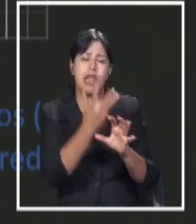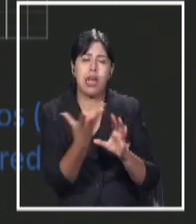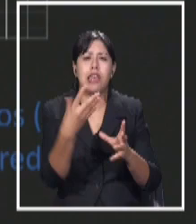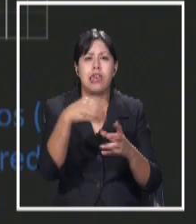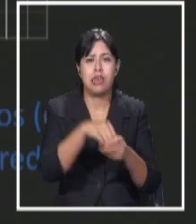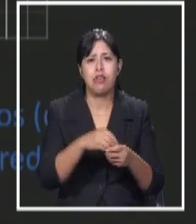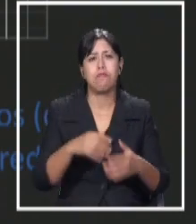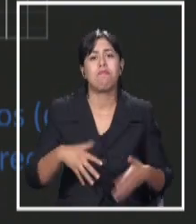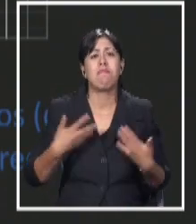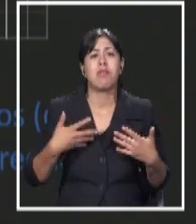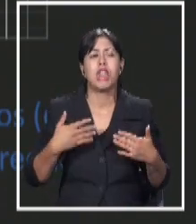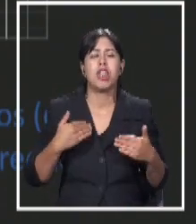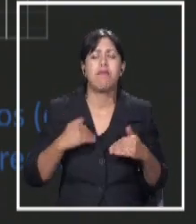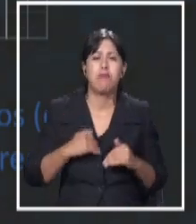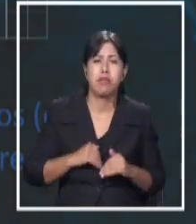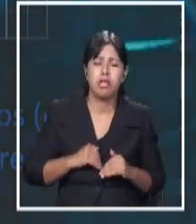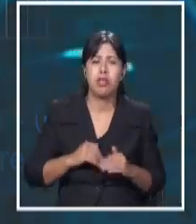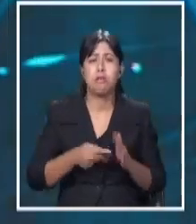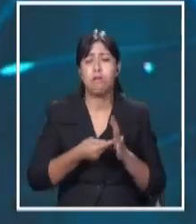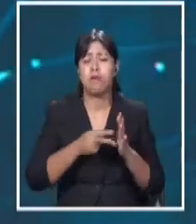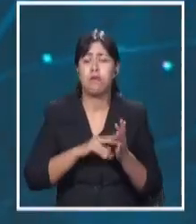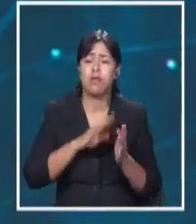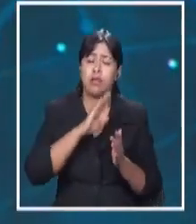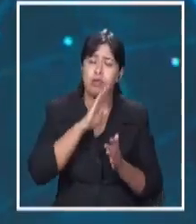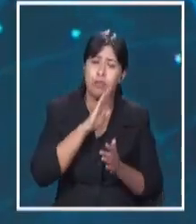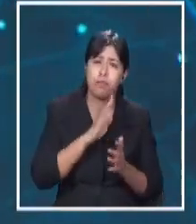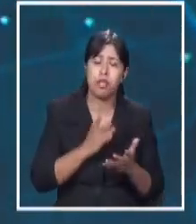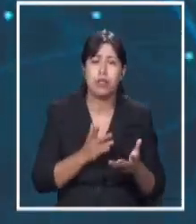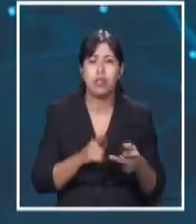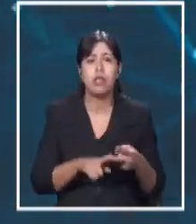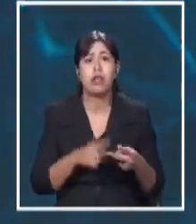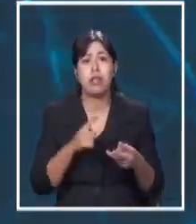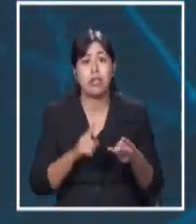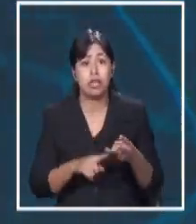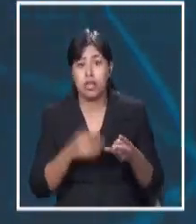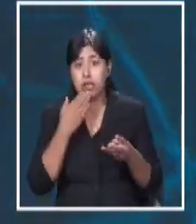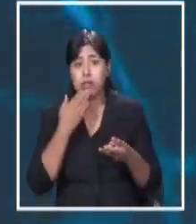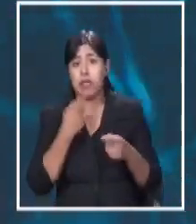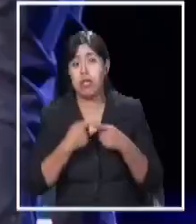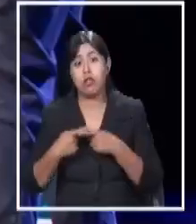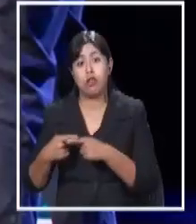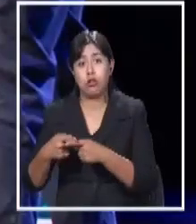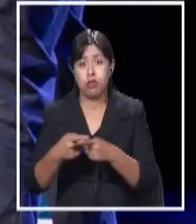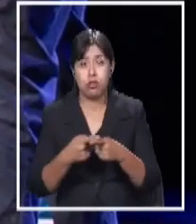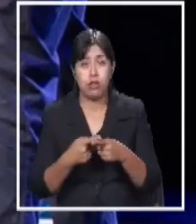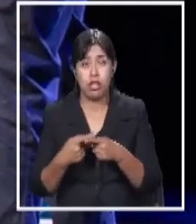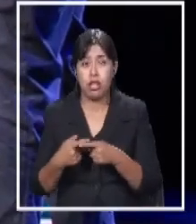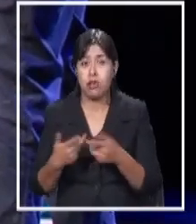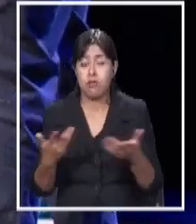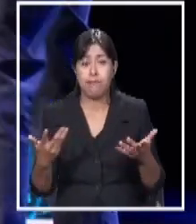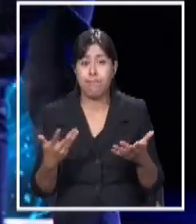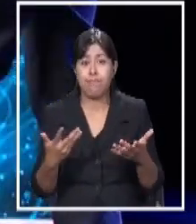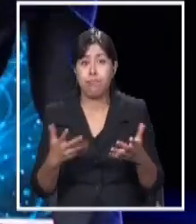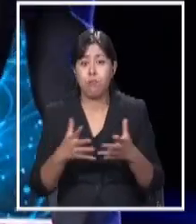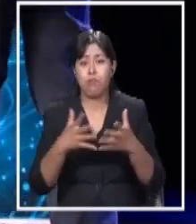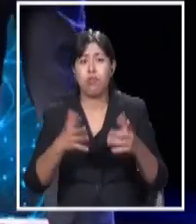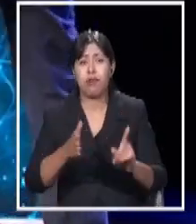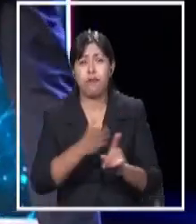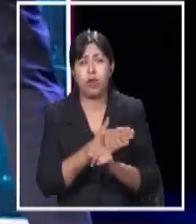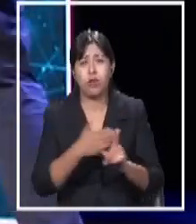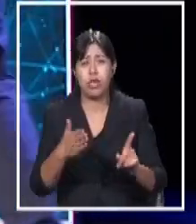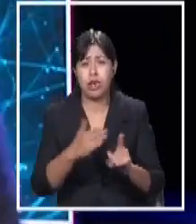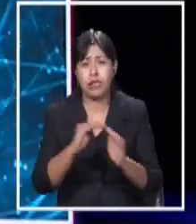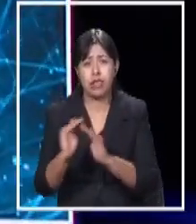ánimo bajo, problemas para dormir, pero también incluyen aspectos sociales, exposición a violencia